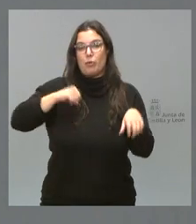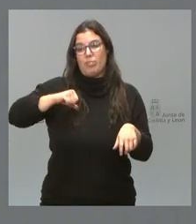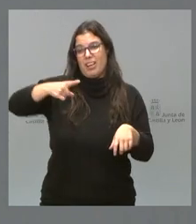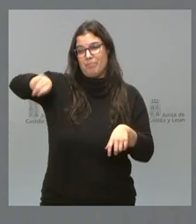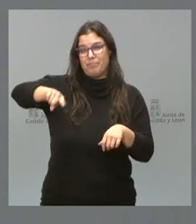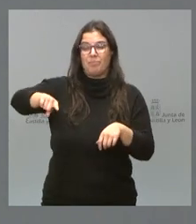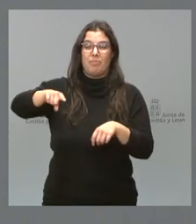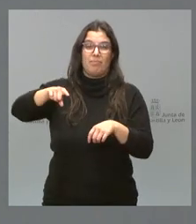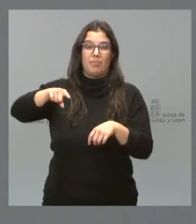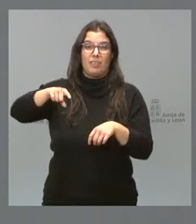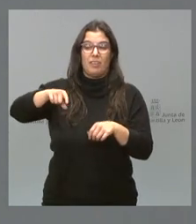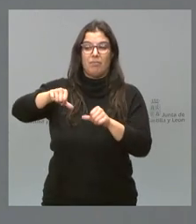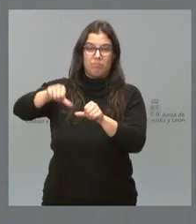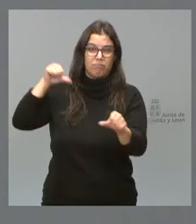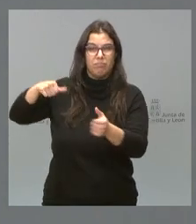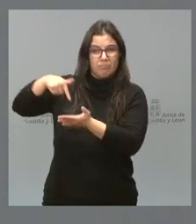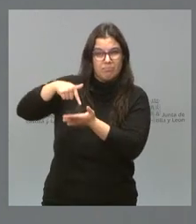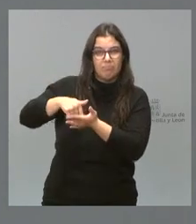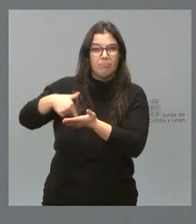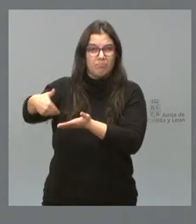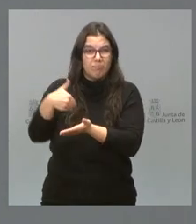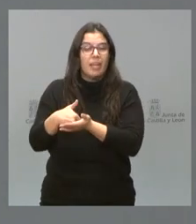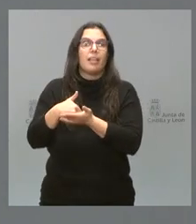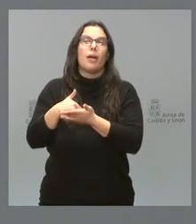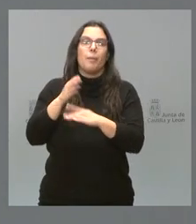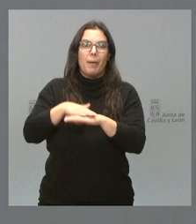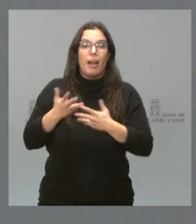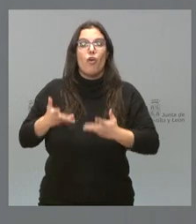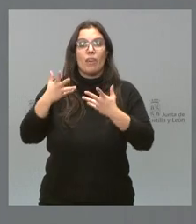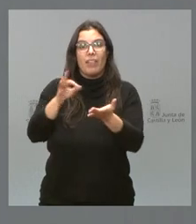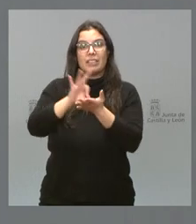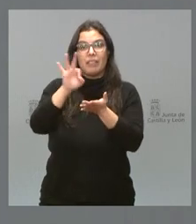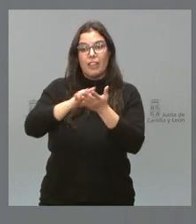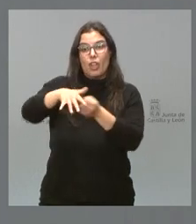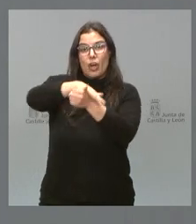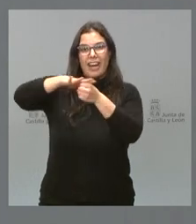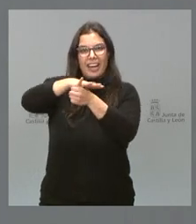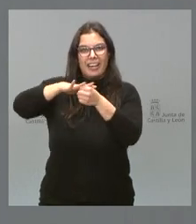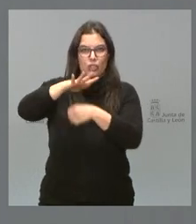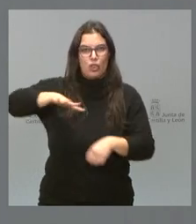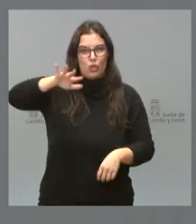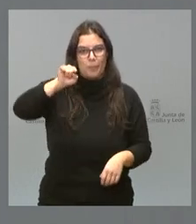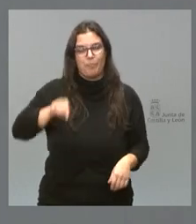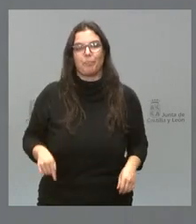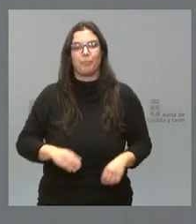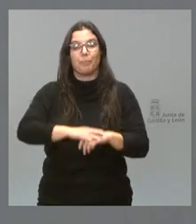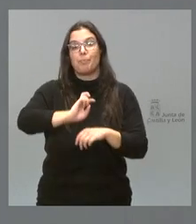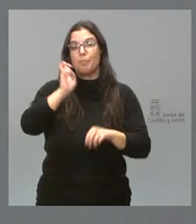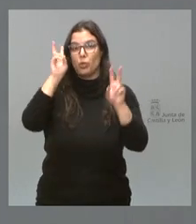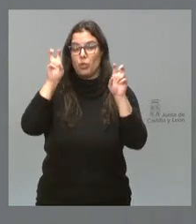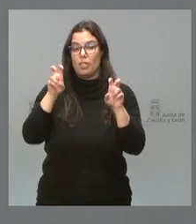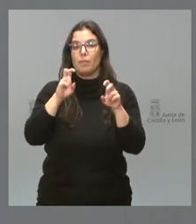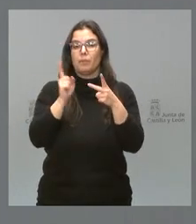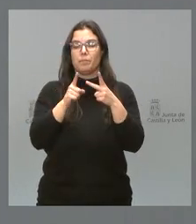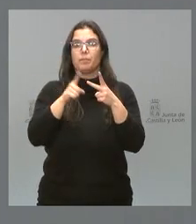en la localidad de Aranda de duero para dar servicio a estas tres provincias en toda esa zona de referencia un segundo conjunto